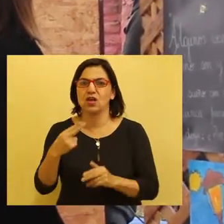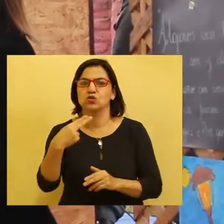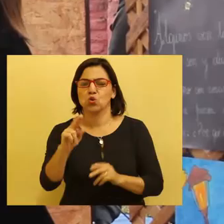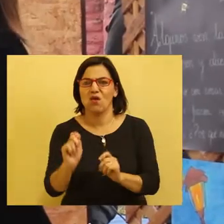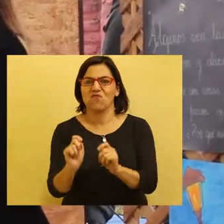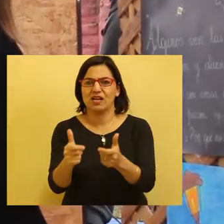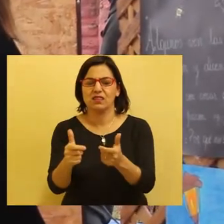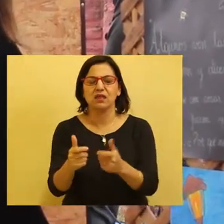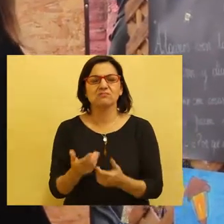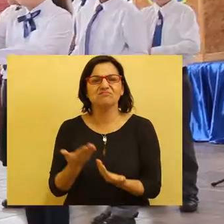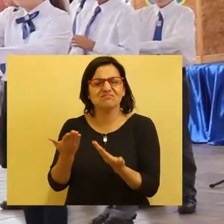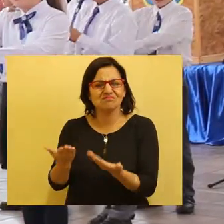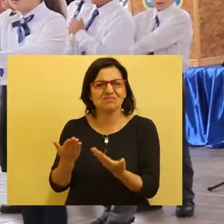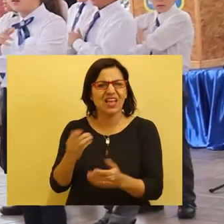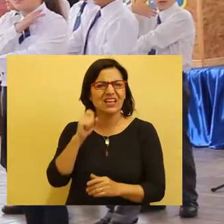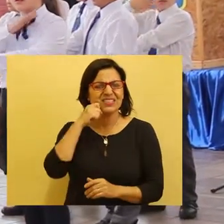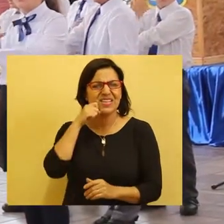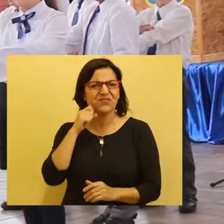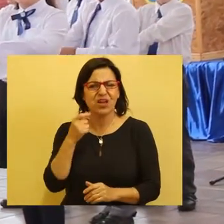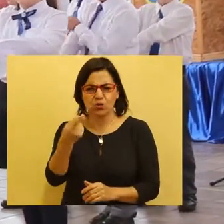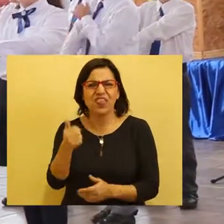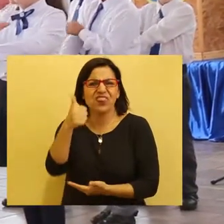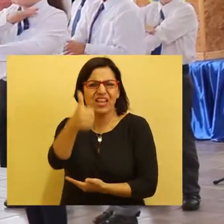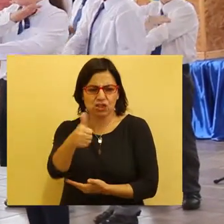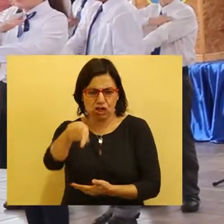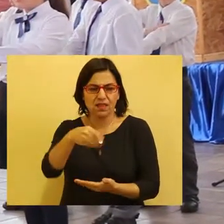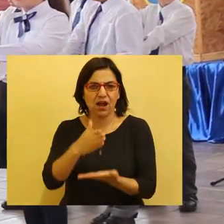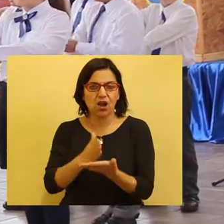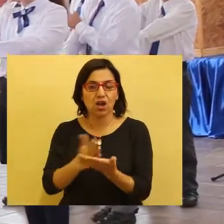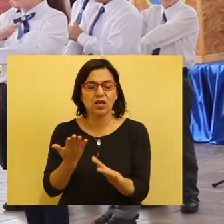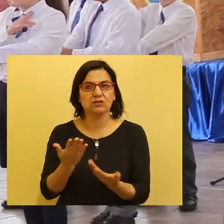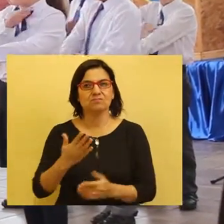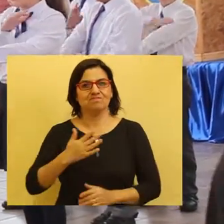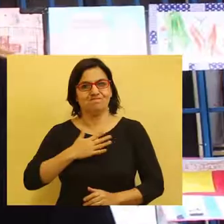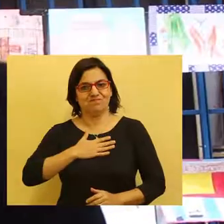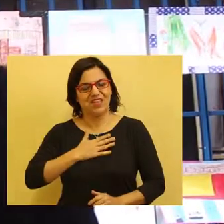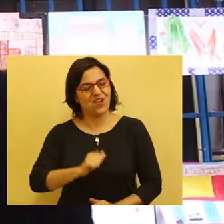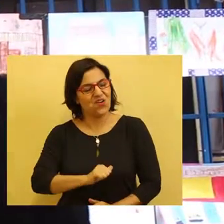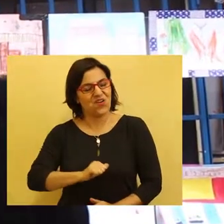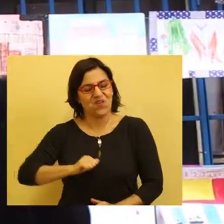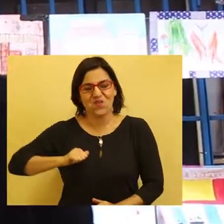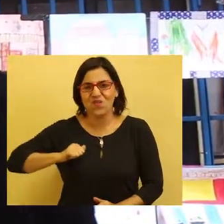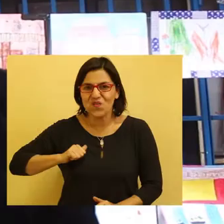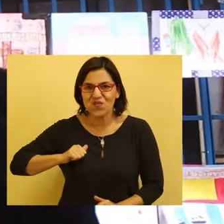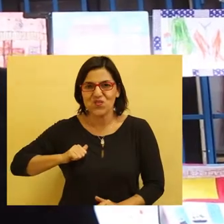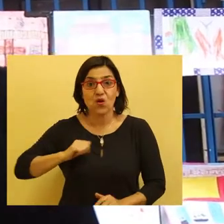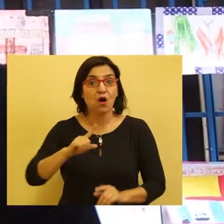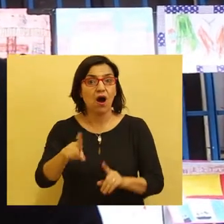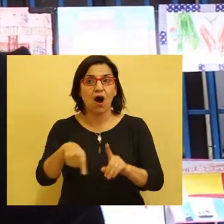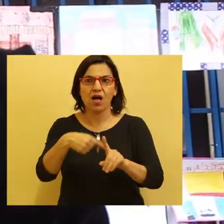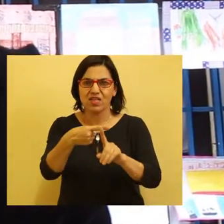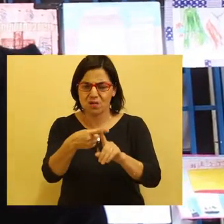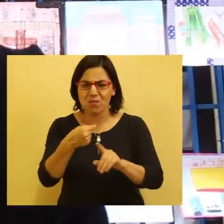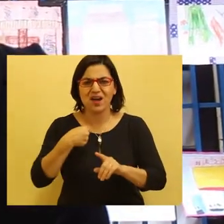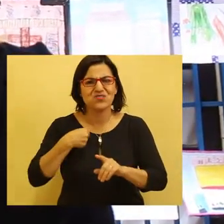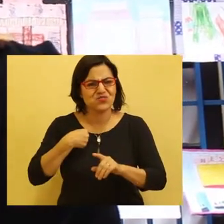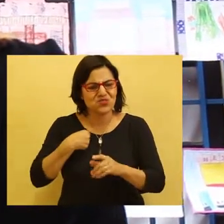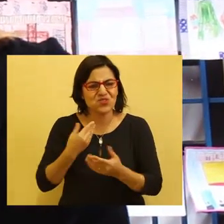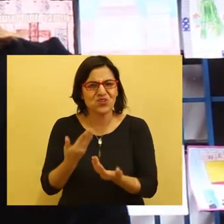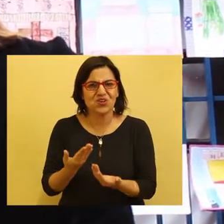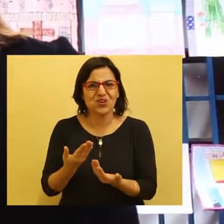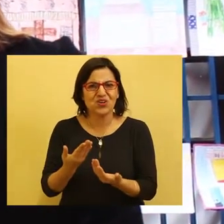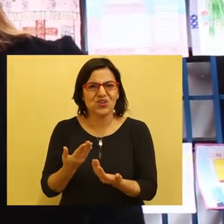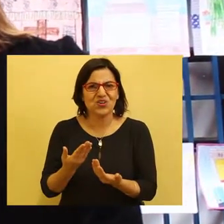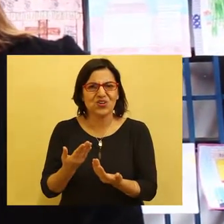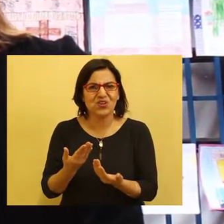para potenciar sus habilidades. ¿Qué se significa para usted ser la directora de este colegio? Significa orgullo, porque además tuve